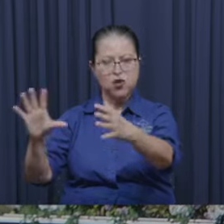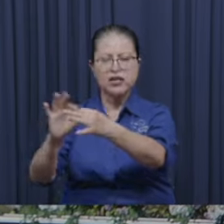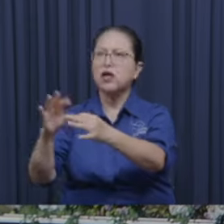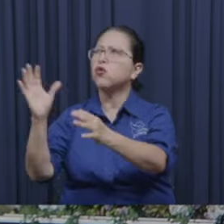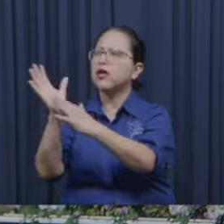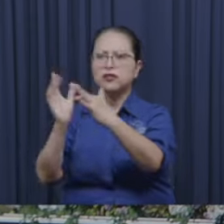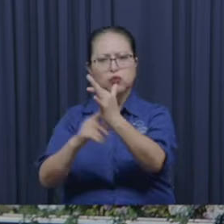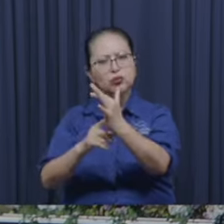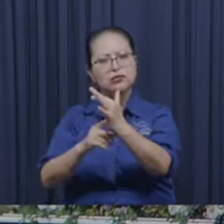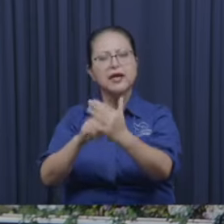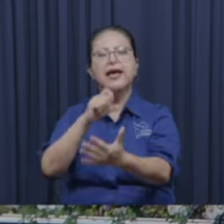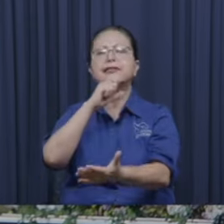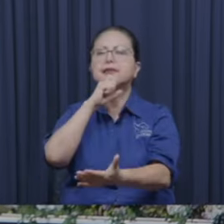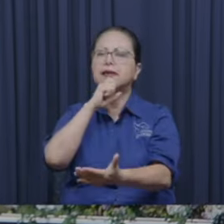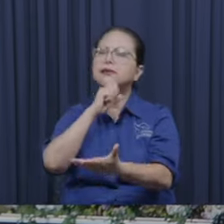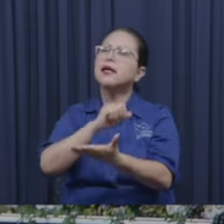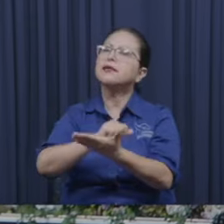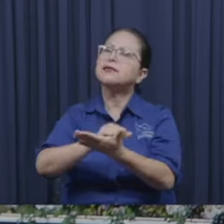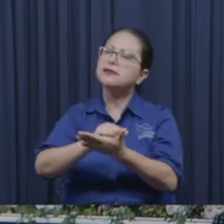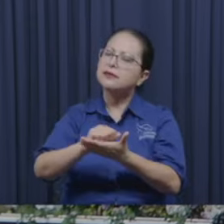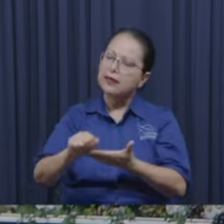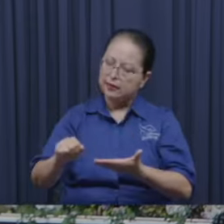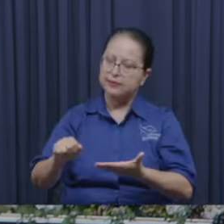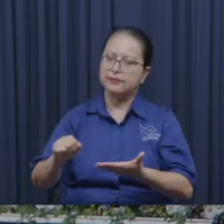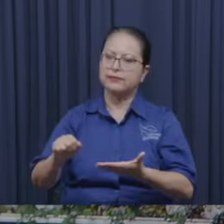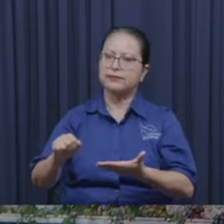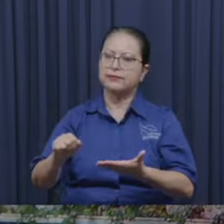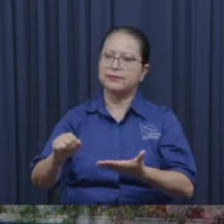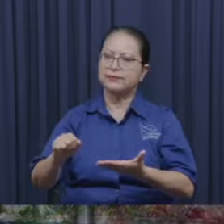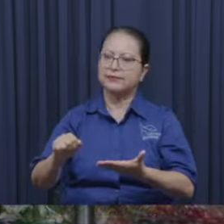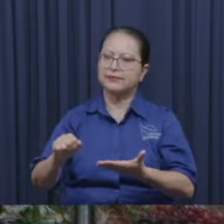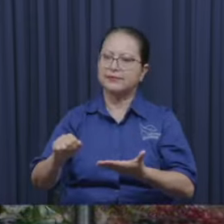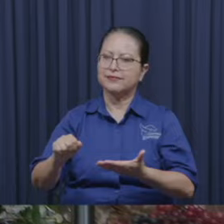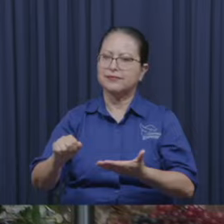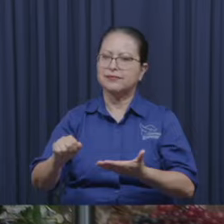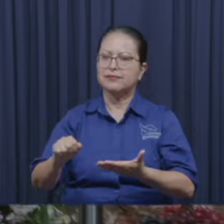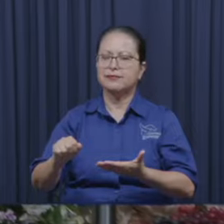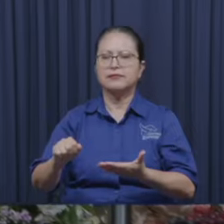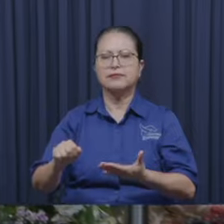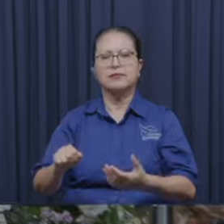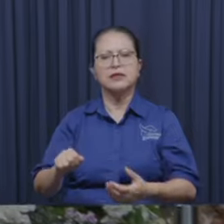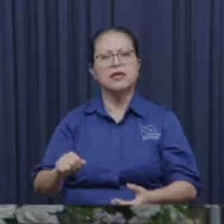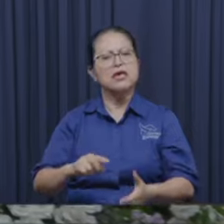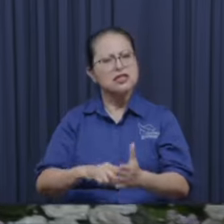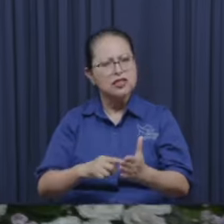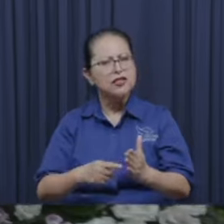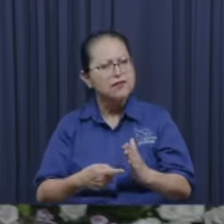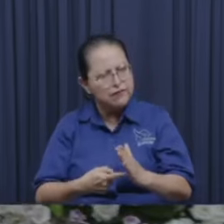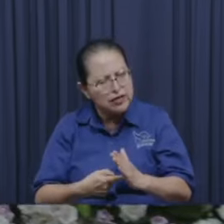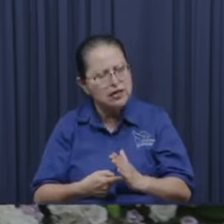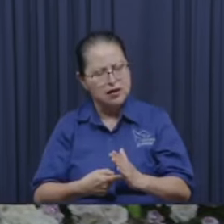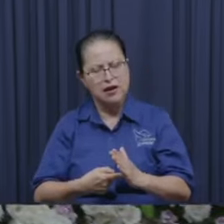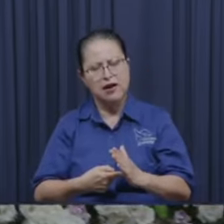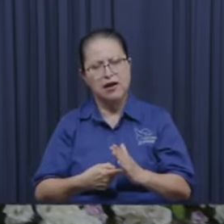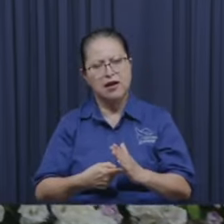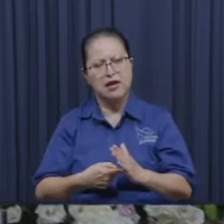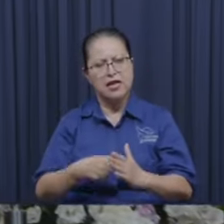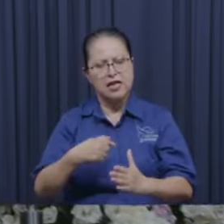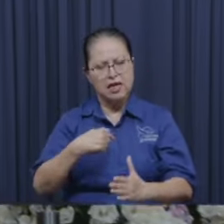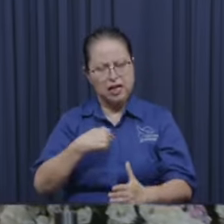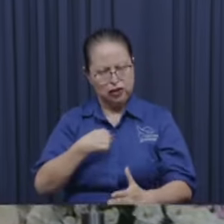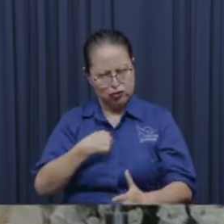permanecer Santa Cena ver hermano Eso quiere decir que que si que yo